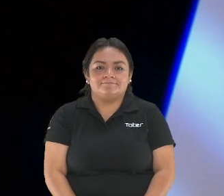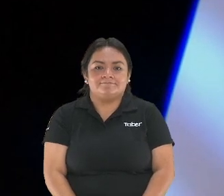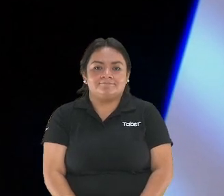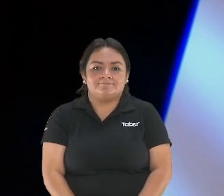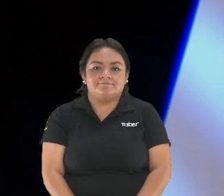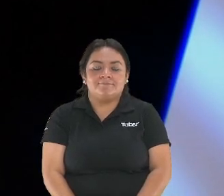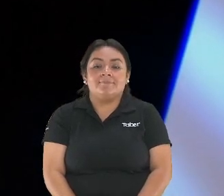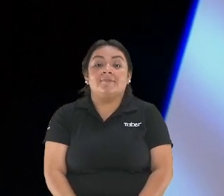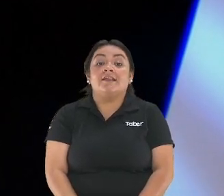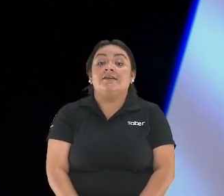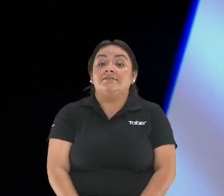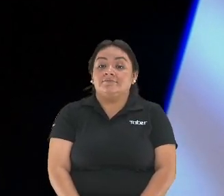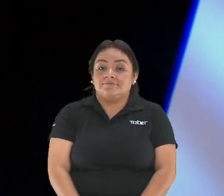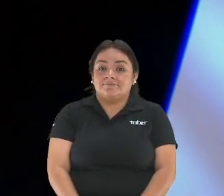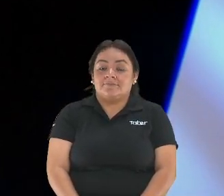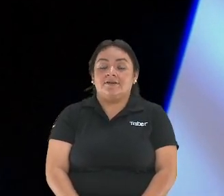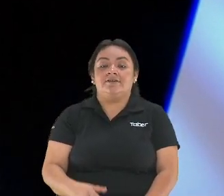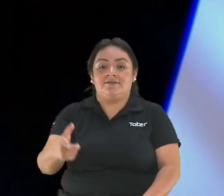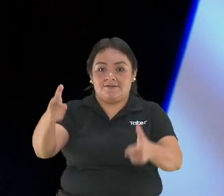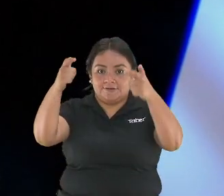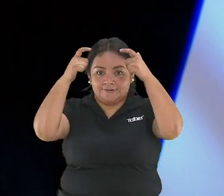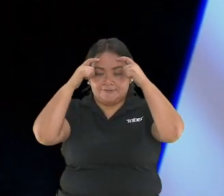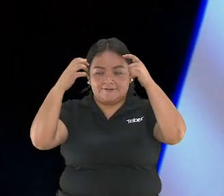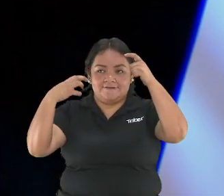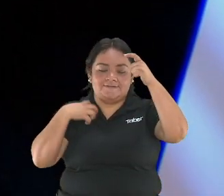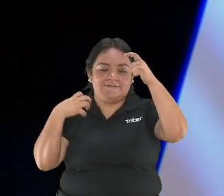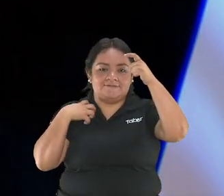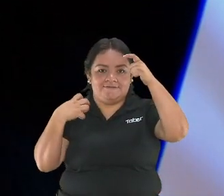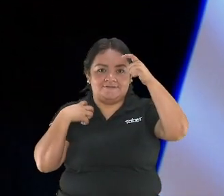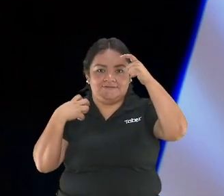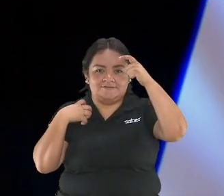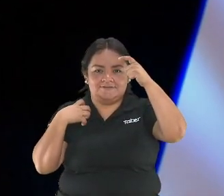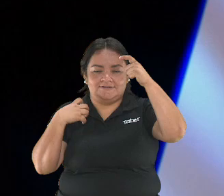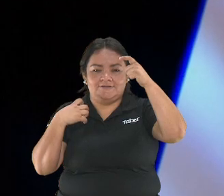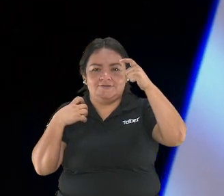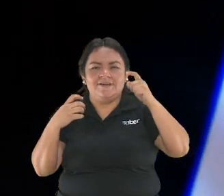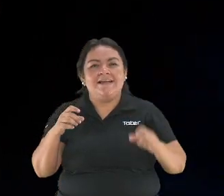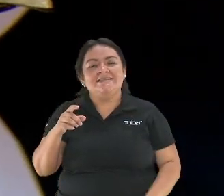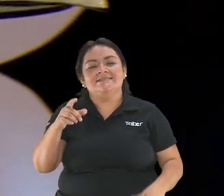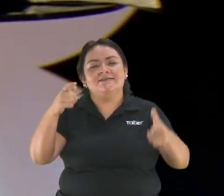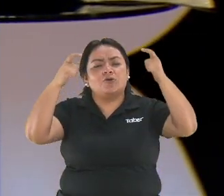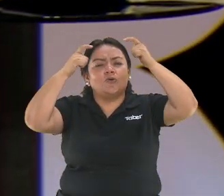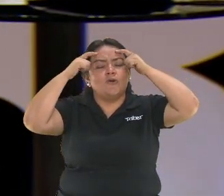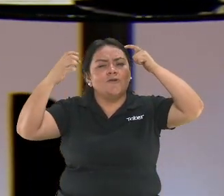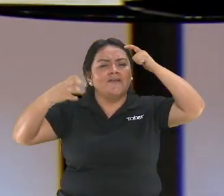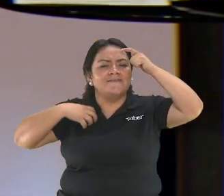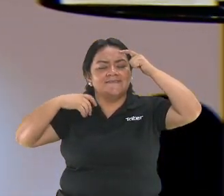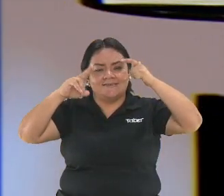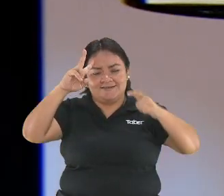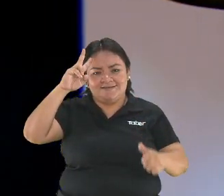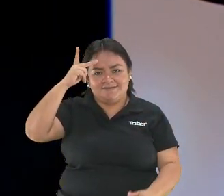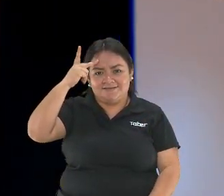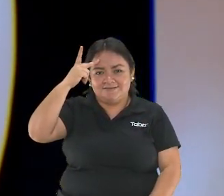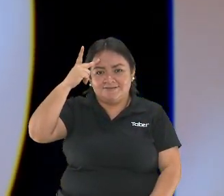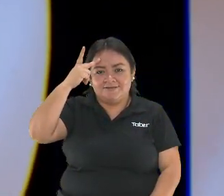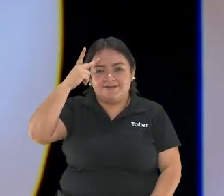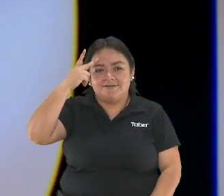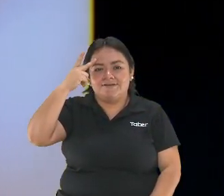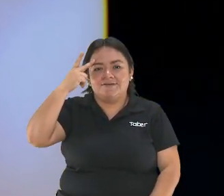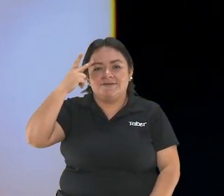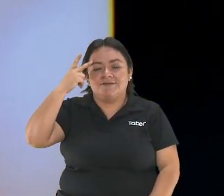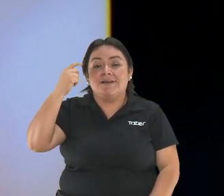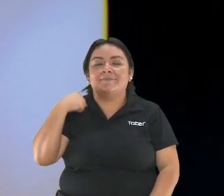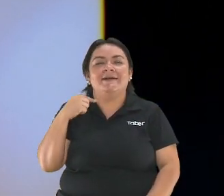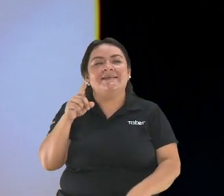y la recompensa en la corona de vida y cuando habla de la corona está hablando de juegos